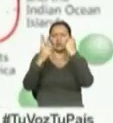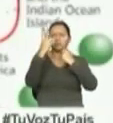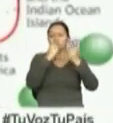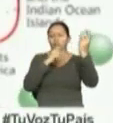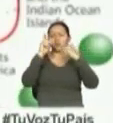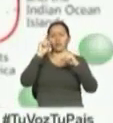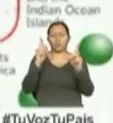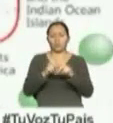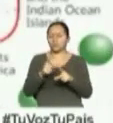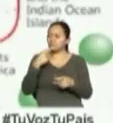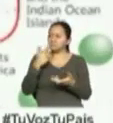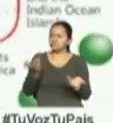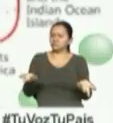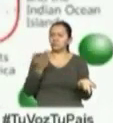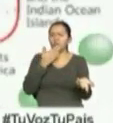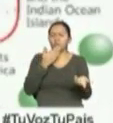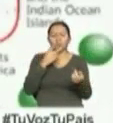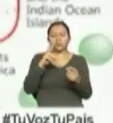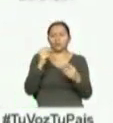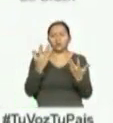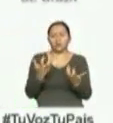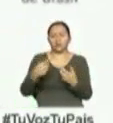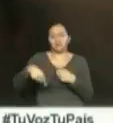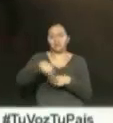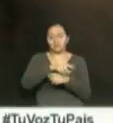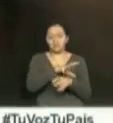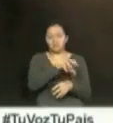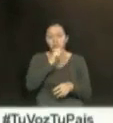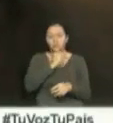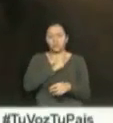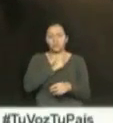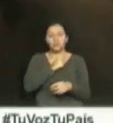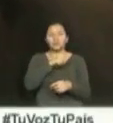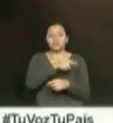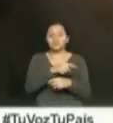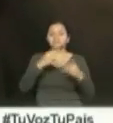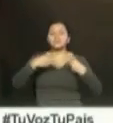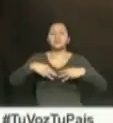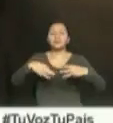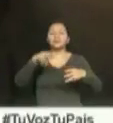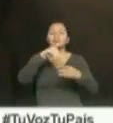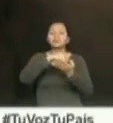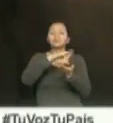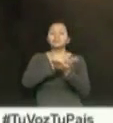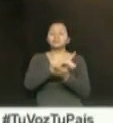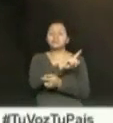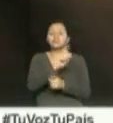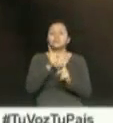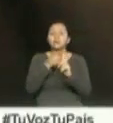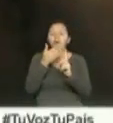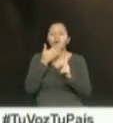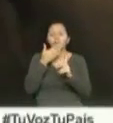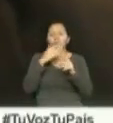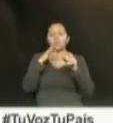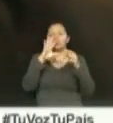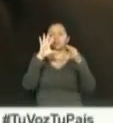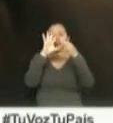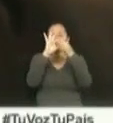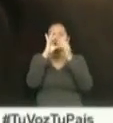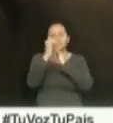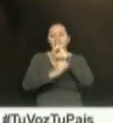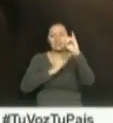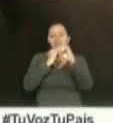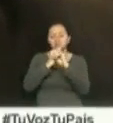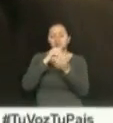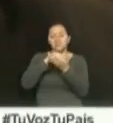evita la apropiación indebida de los recursos genéticos. A través de los mecanismos jurídicos y diplomáticos que establece